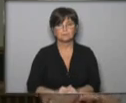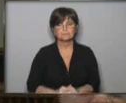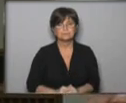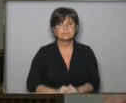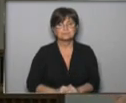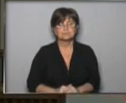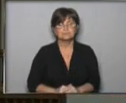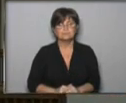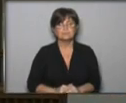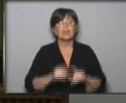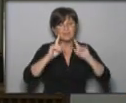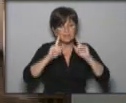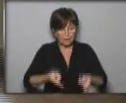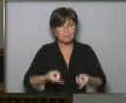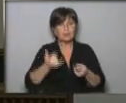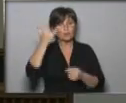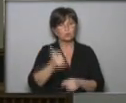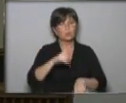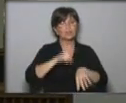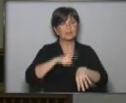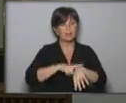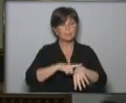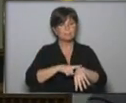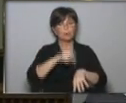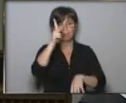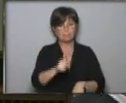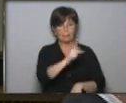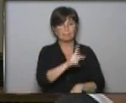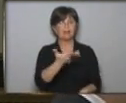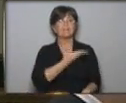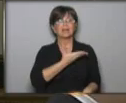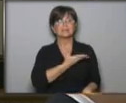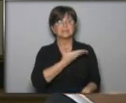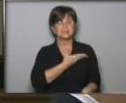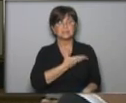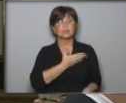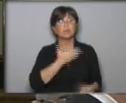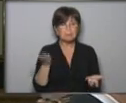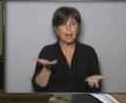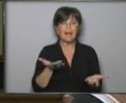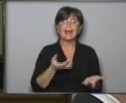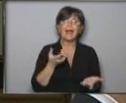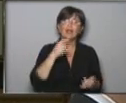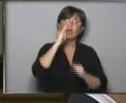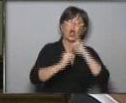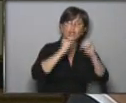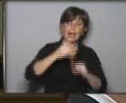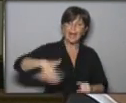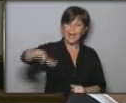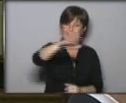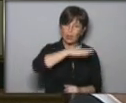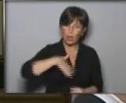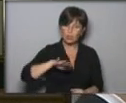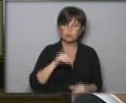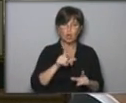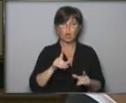Así que tuvo también tiempo el Papa Francisco para entretenerse con las anécdotas, rompiendo